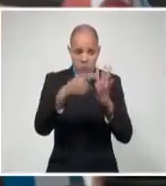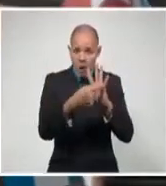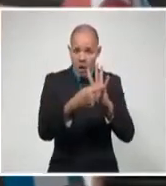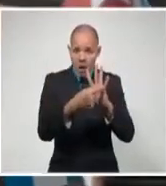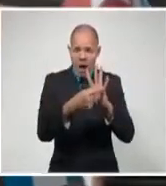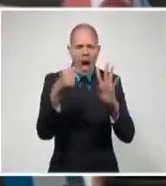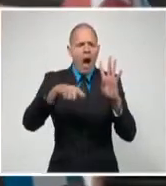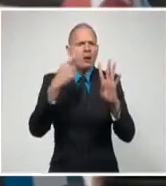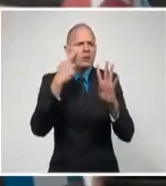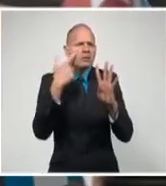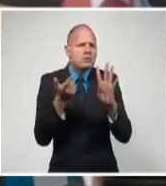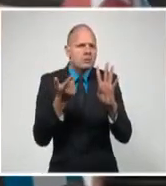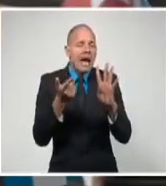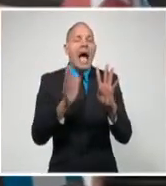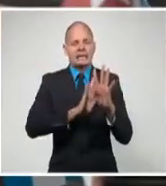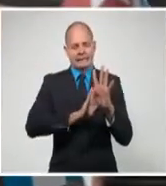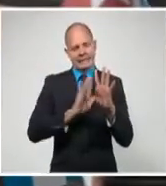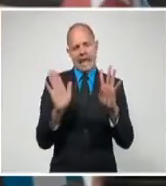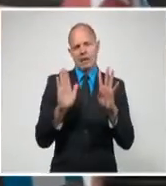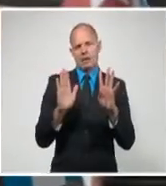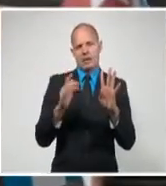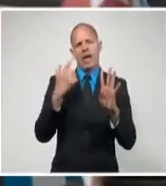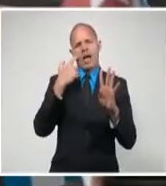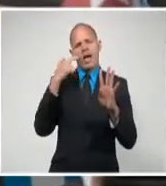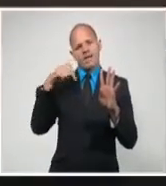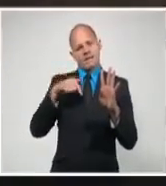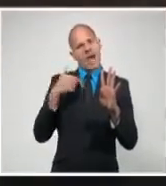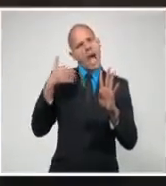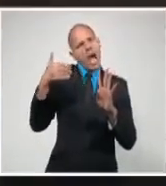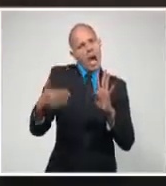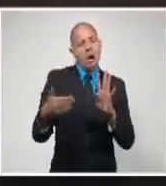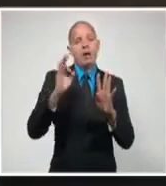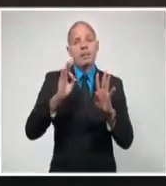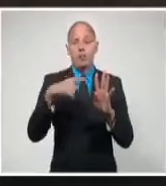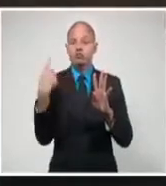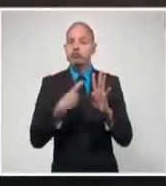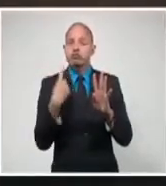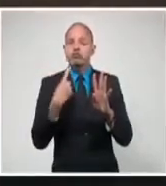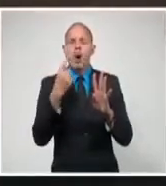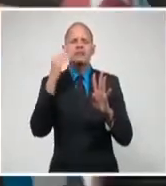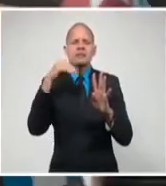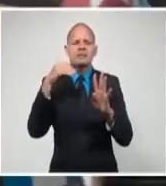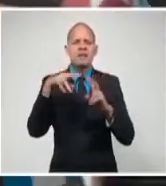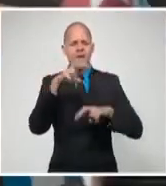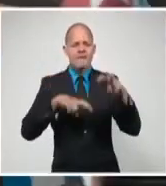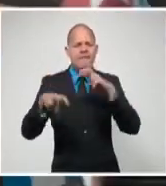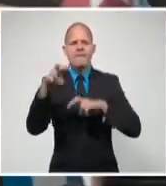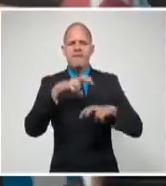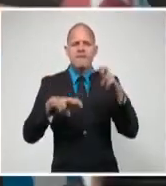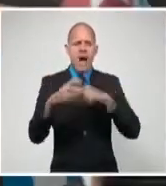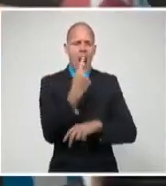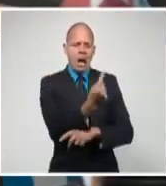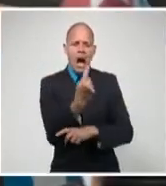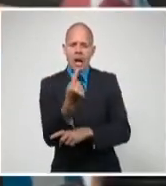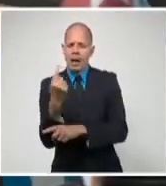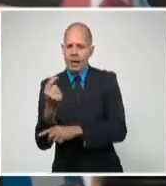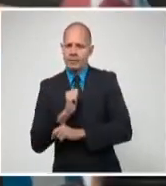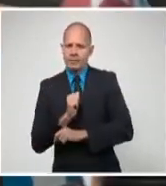plataformas tecnológicas en las cuales hemos avanzado, y por otra parte el reto fundamental, una vez que probemos la